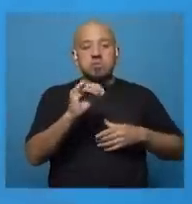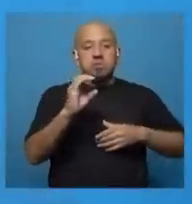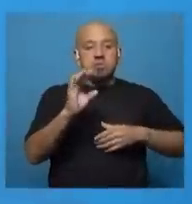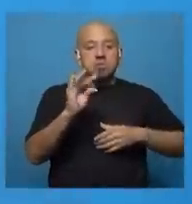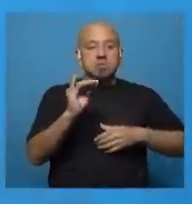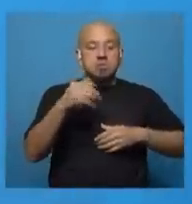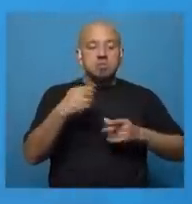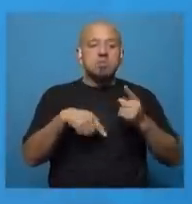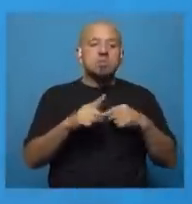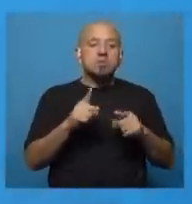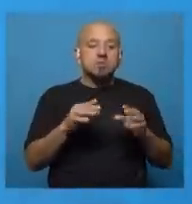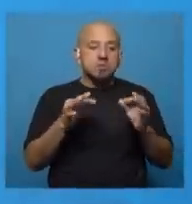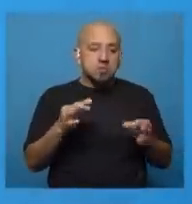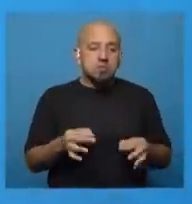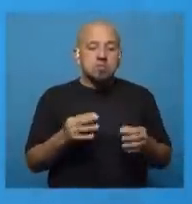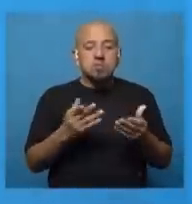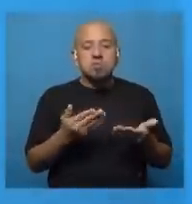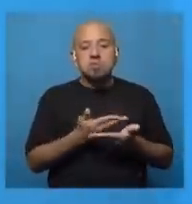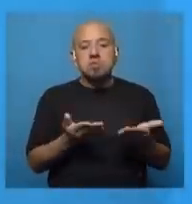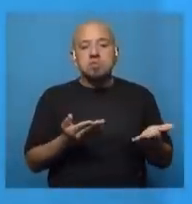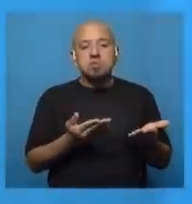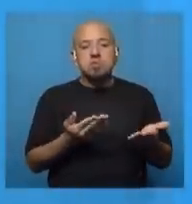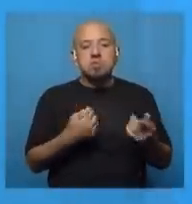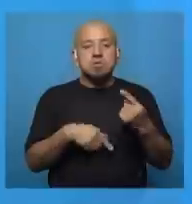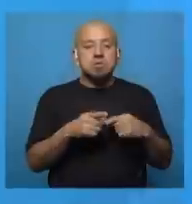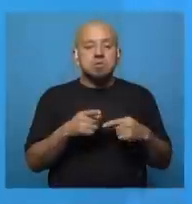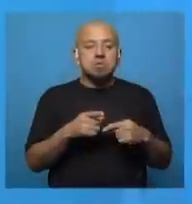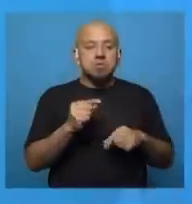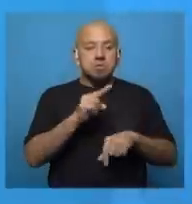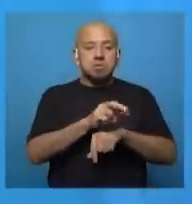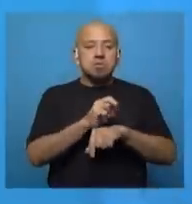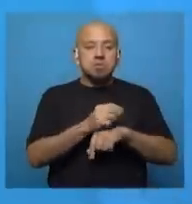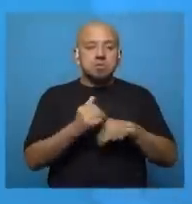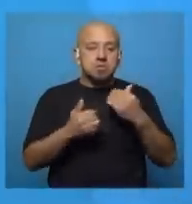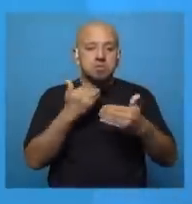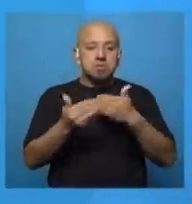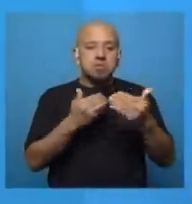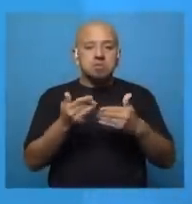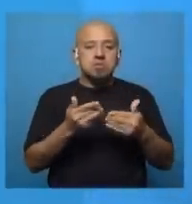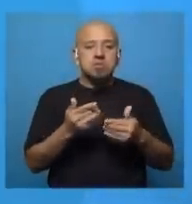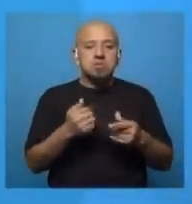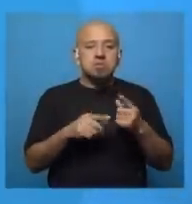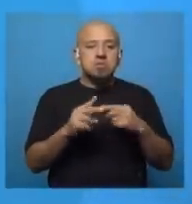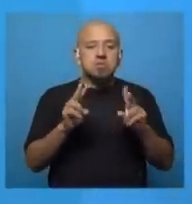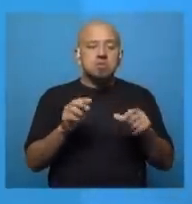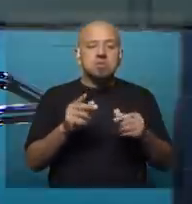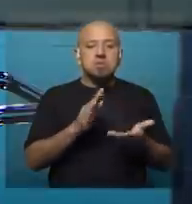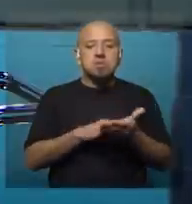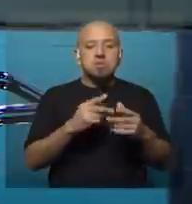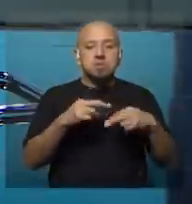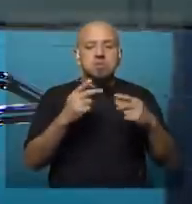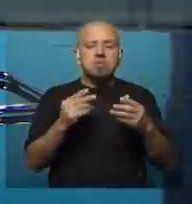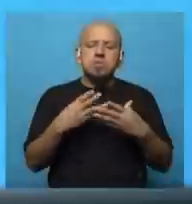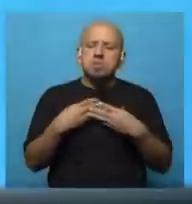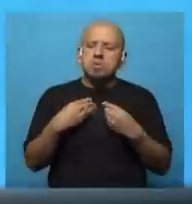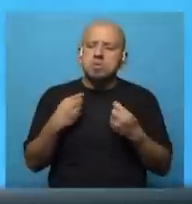Pero bueno no vimos buena disposición de parte de la fiscal de avanzar con profundidad en la en la investigación y Qué